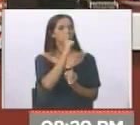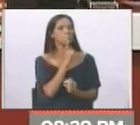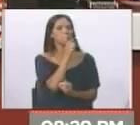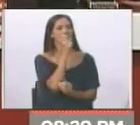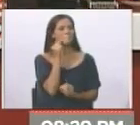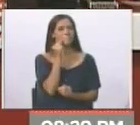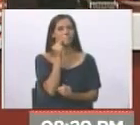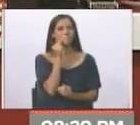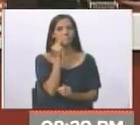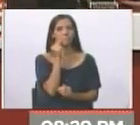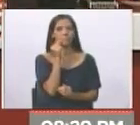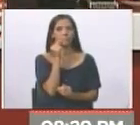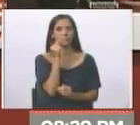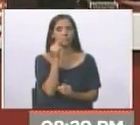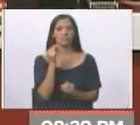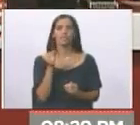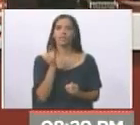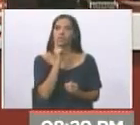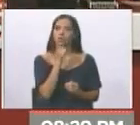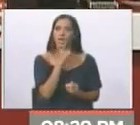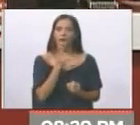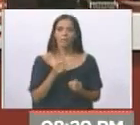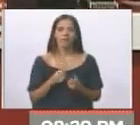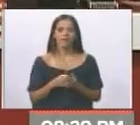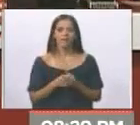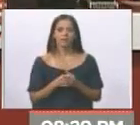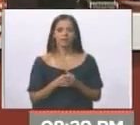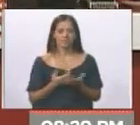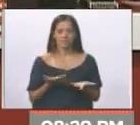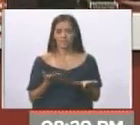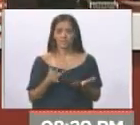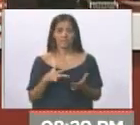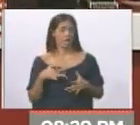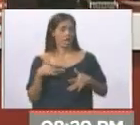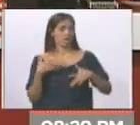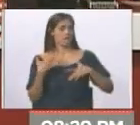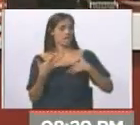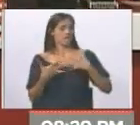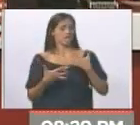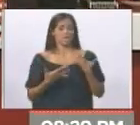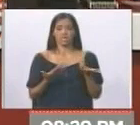instante. Es lo que llama Carola la indignación selectiva.